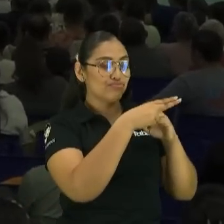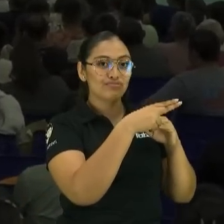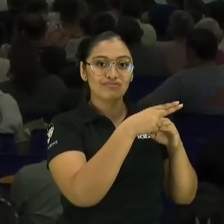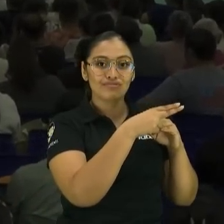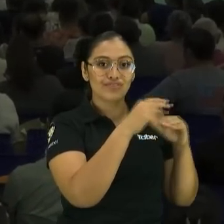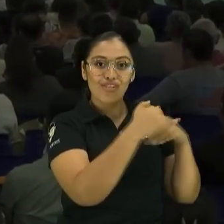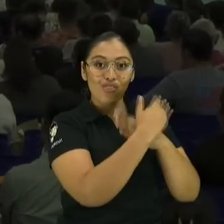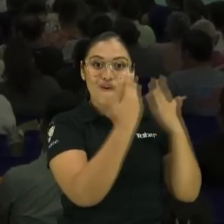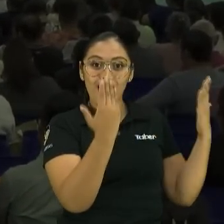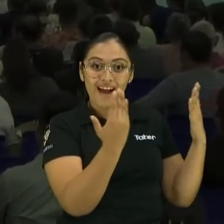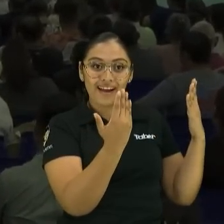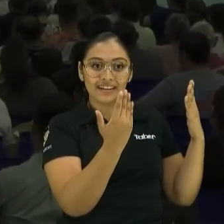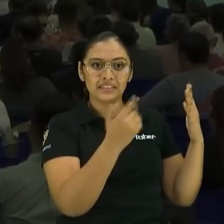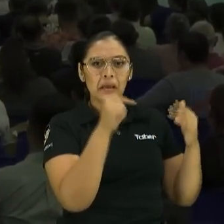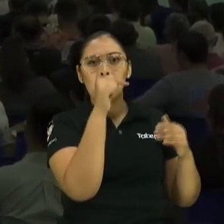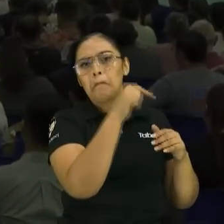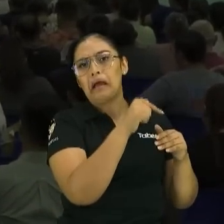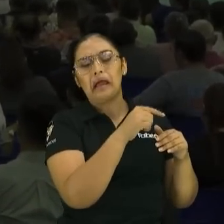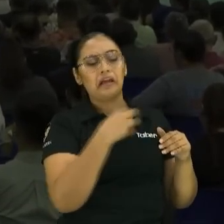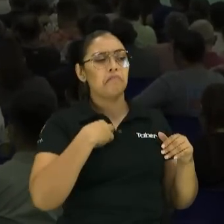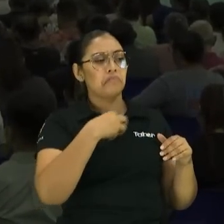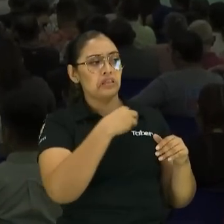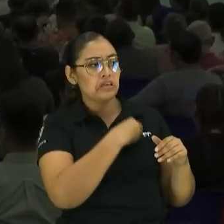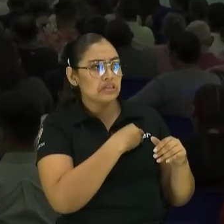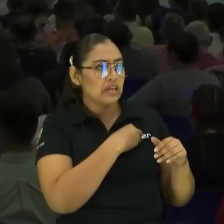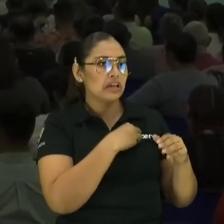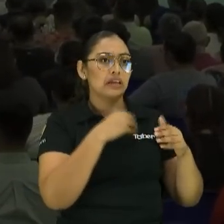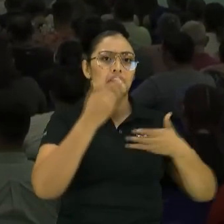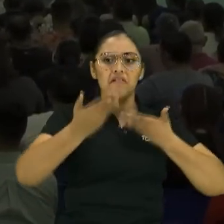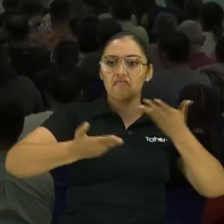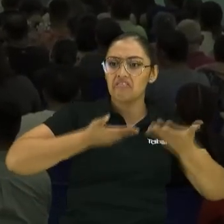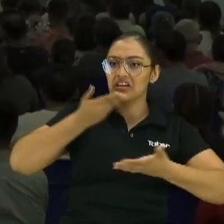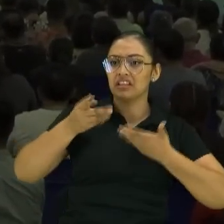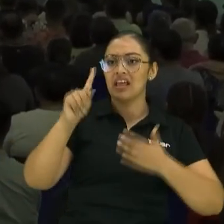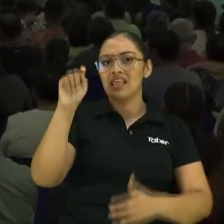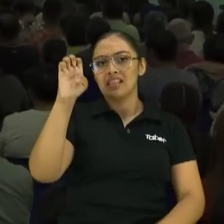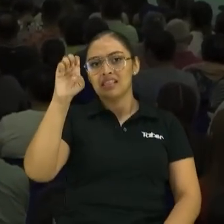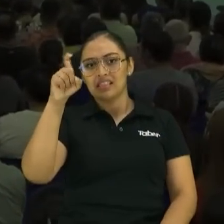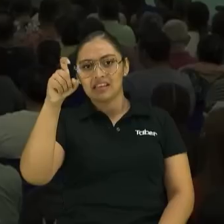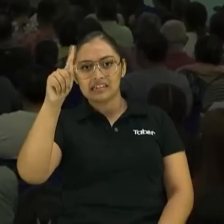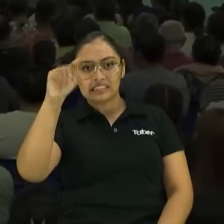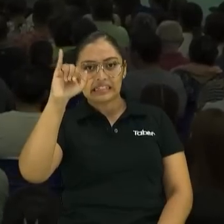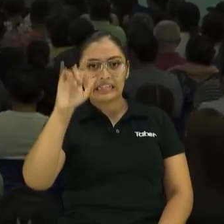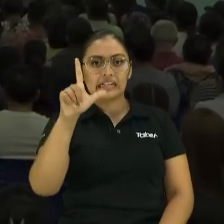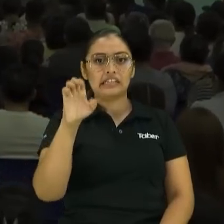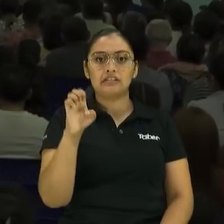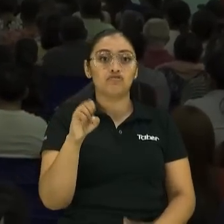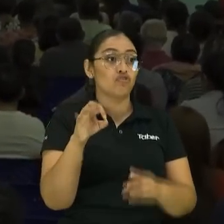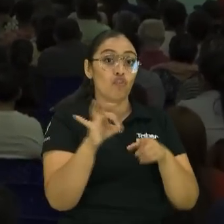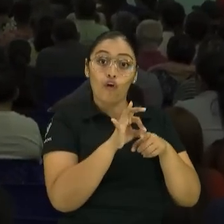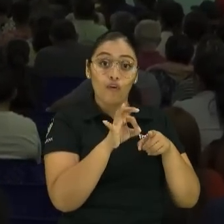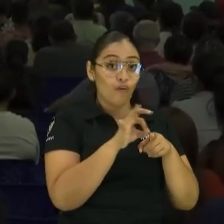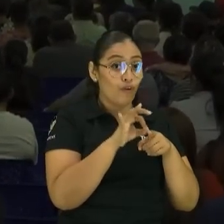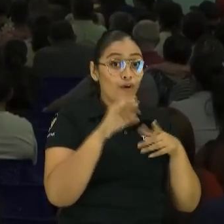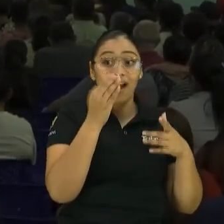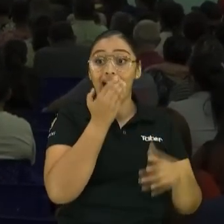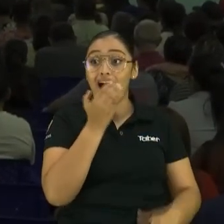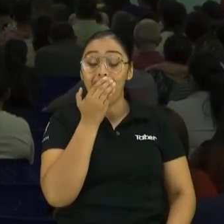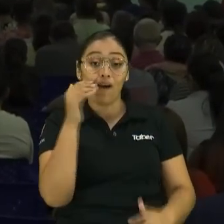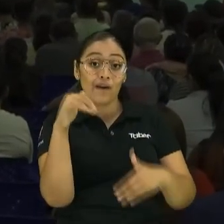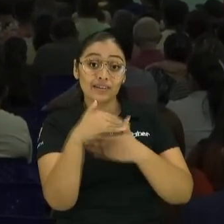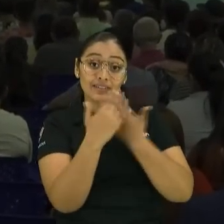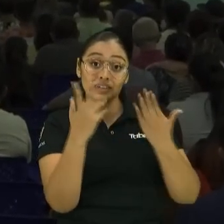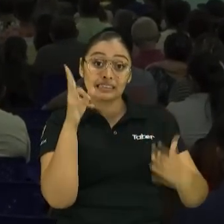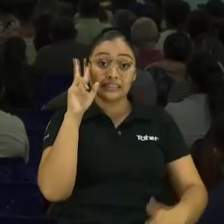las pomadas los ungüentos los textiles No funcionaban porque no llegaba agua y entonces el Señor